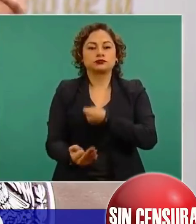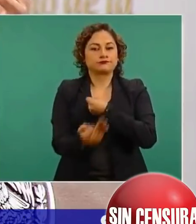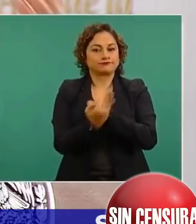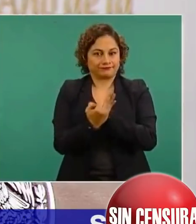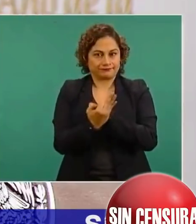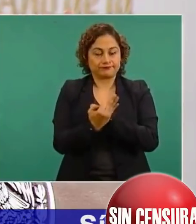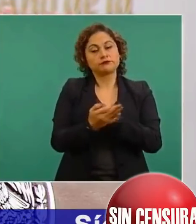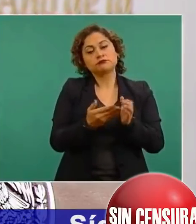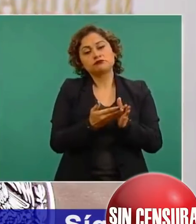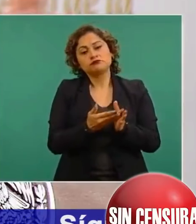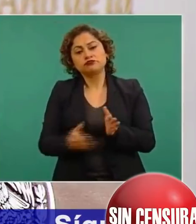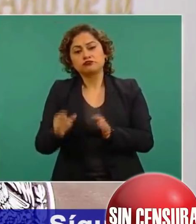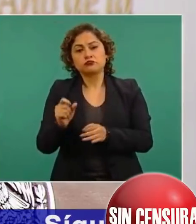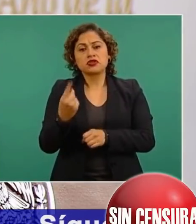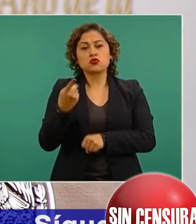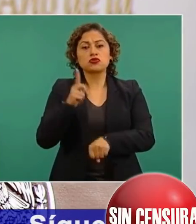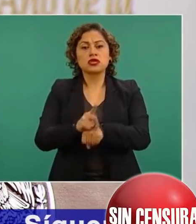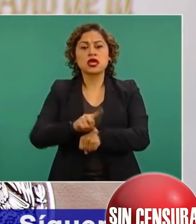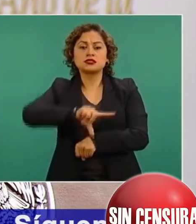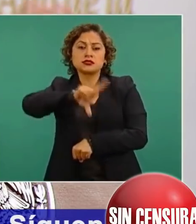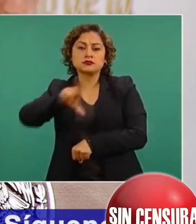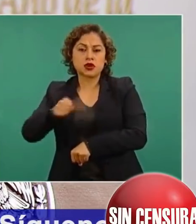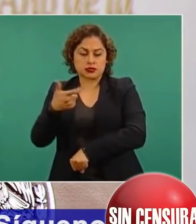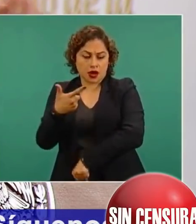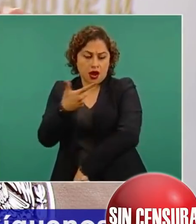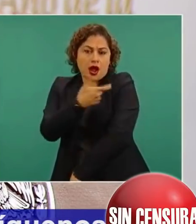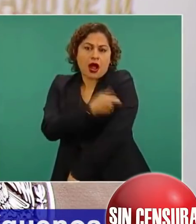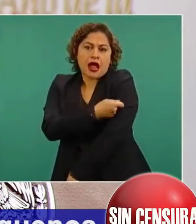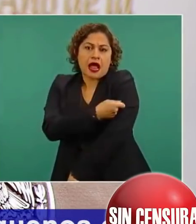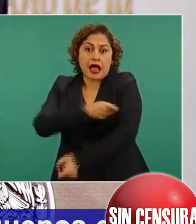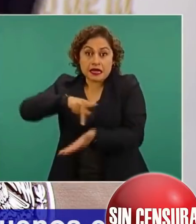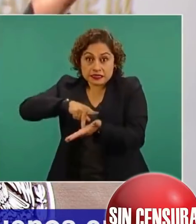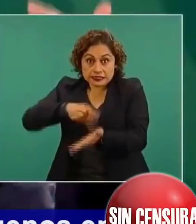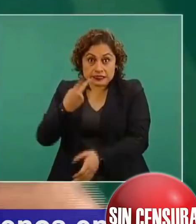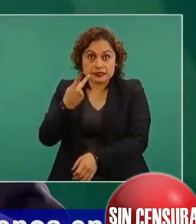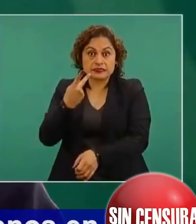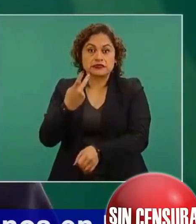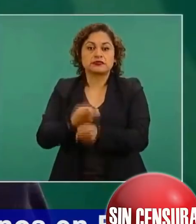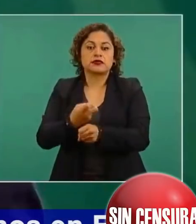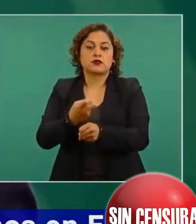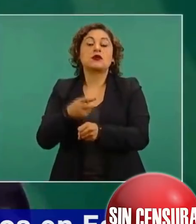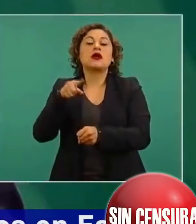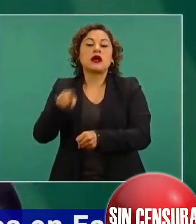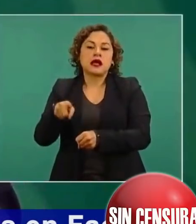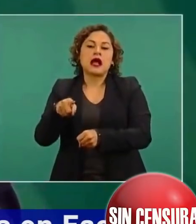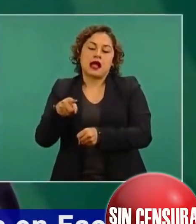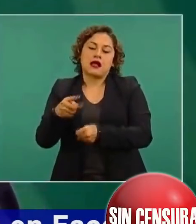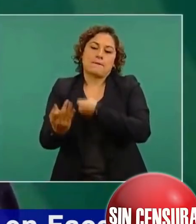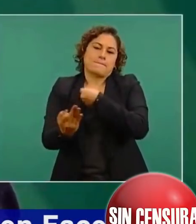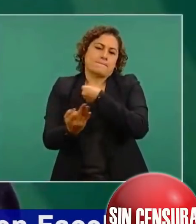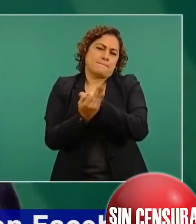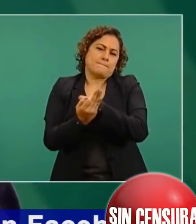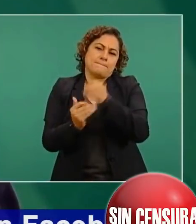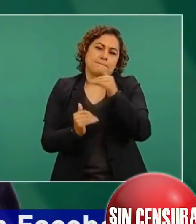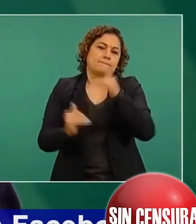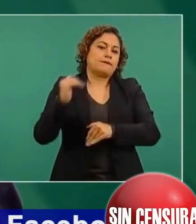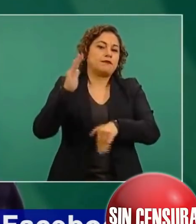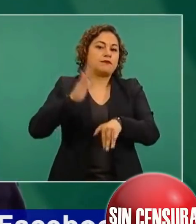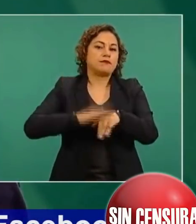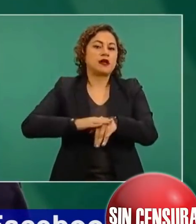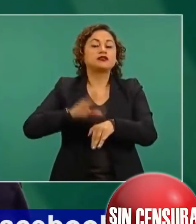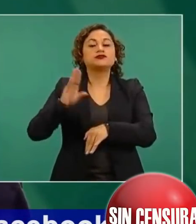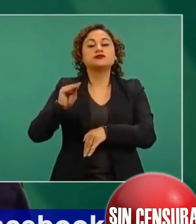al poner la segunda, 21 días después, se logra que esto suba, en el caso de la vacuna de Pfizer,